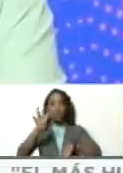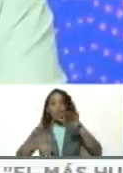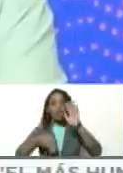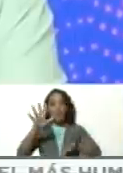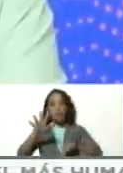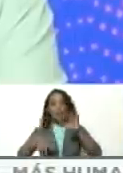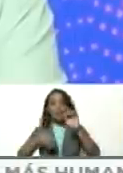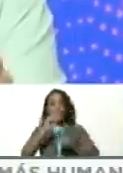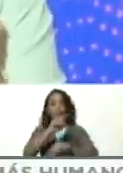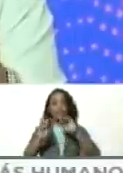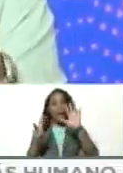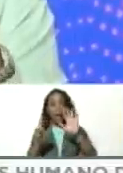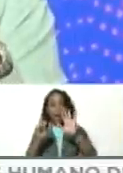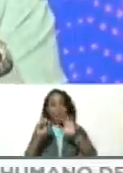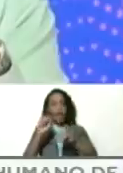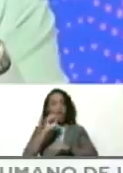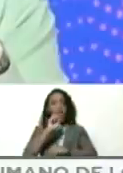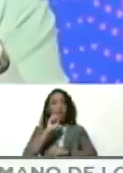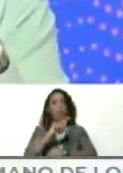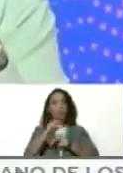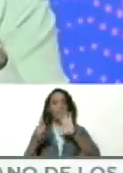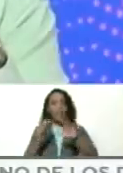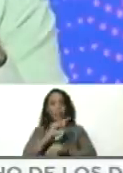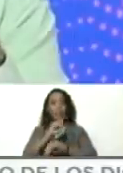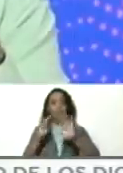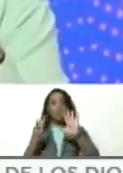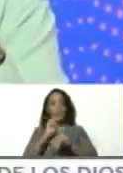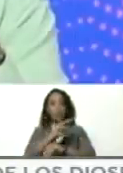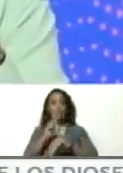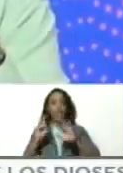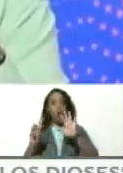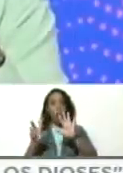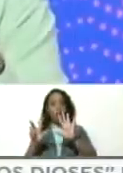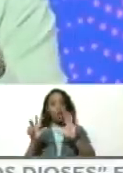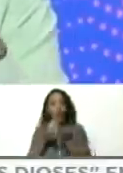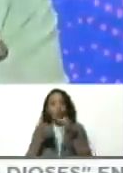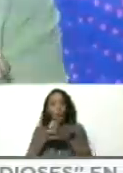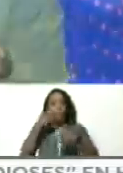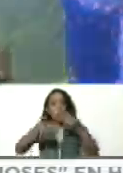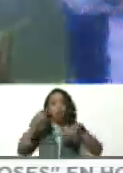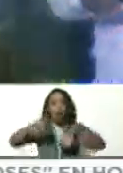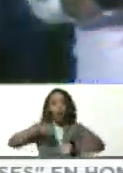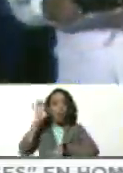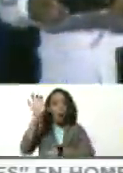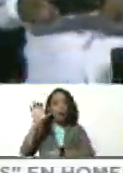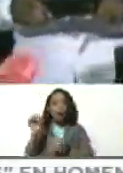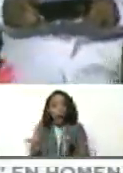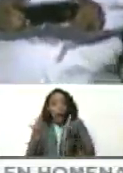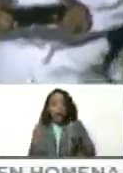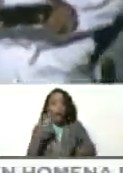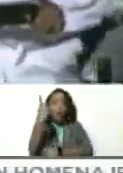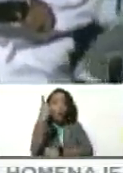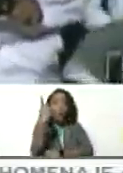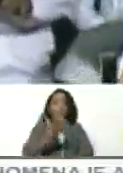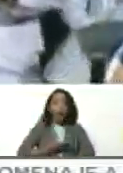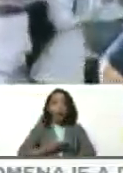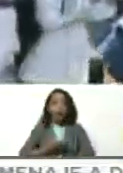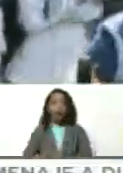15, 16, 17, 18 partidos políticos del país ganaron, aunque sea una